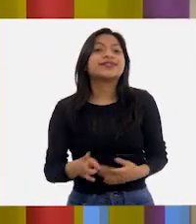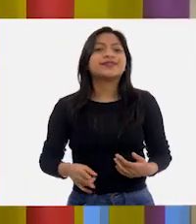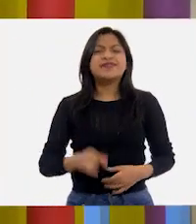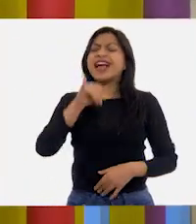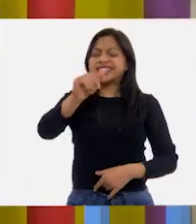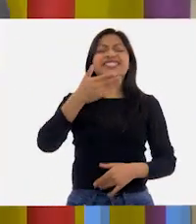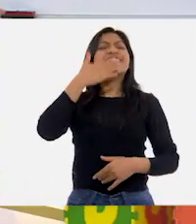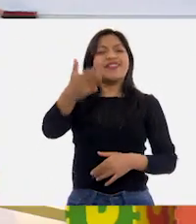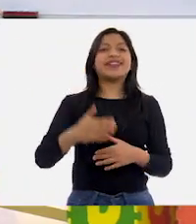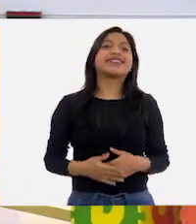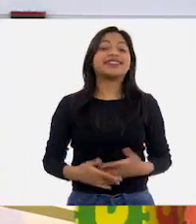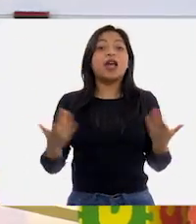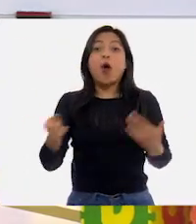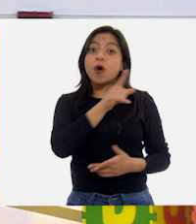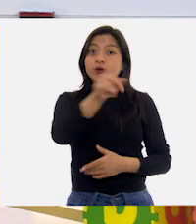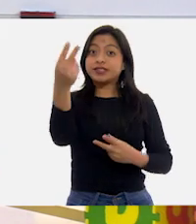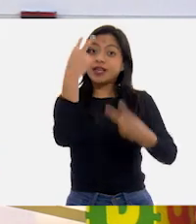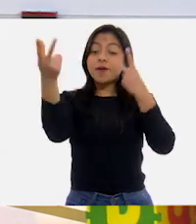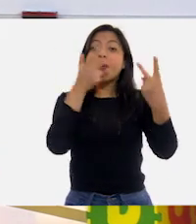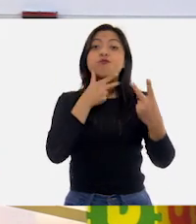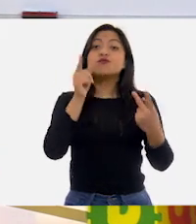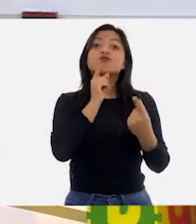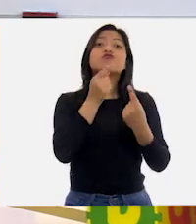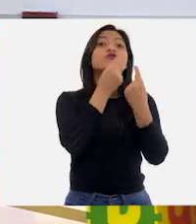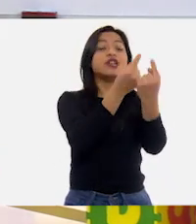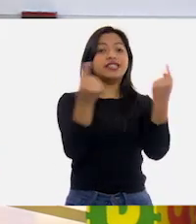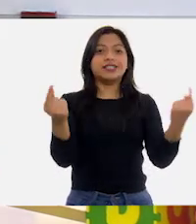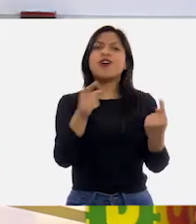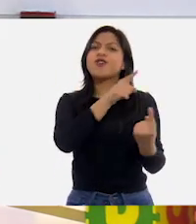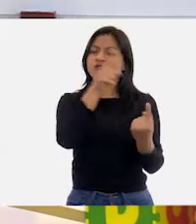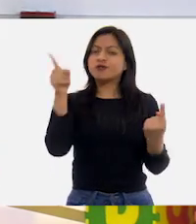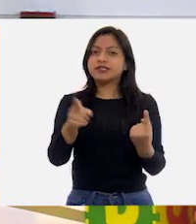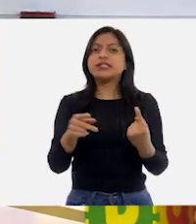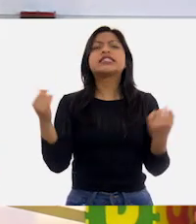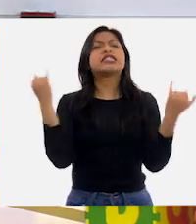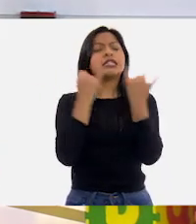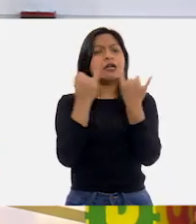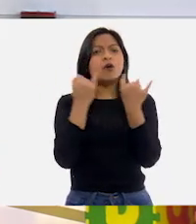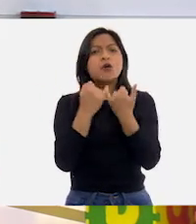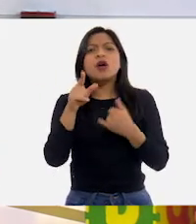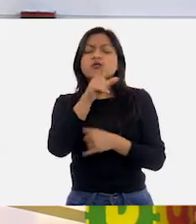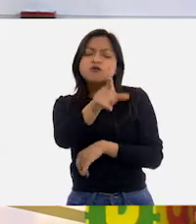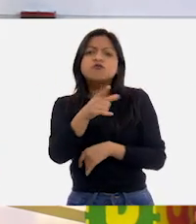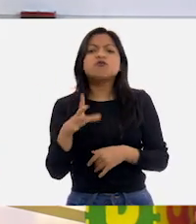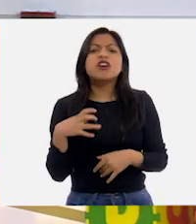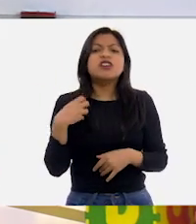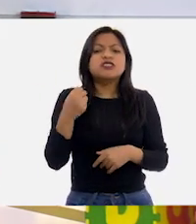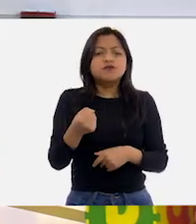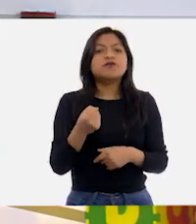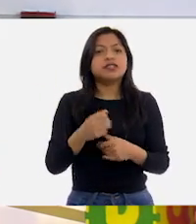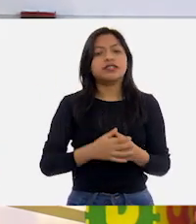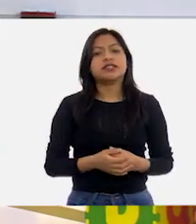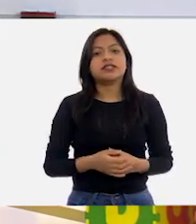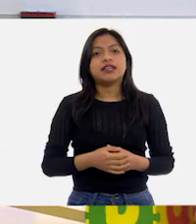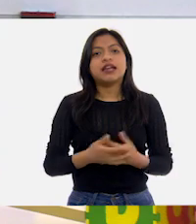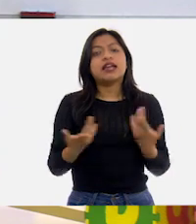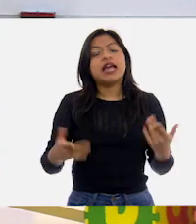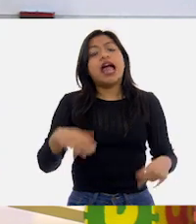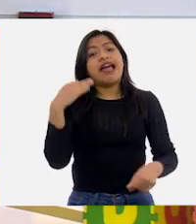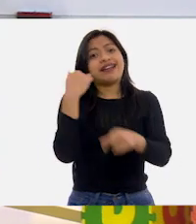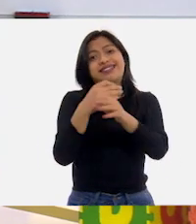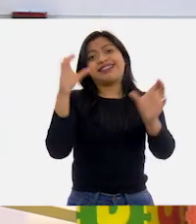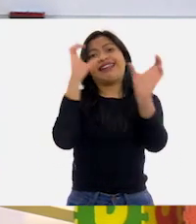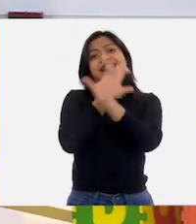sí. Y los niños y niñas también allá en casa sería bueno que escucharan, intentaran cantar. Digo, todavía